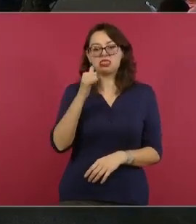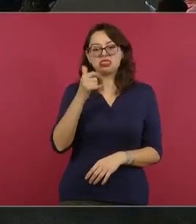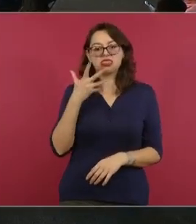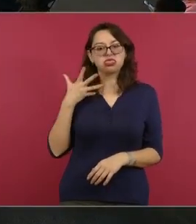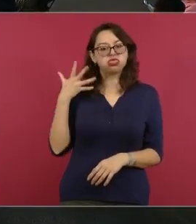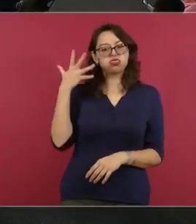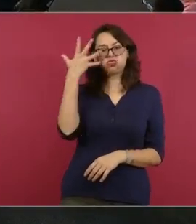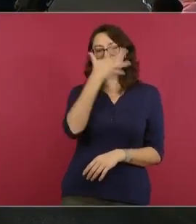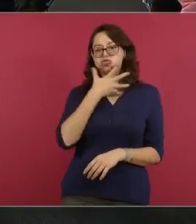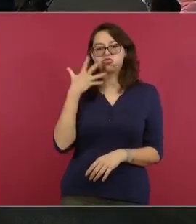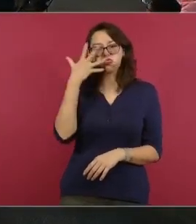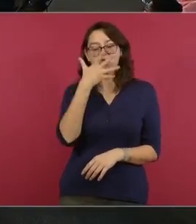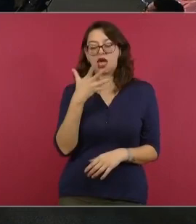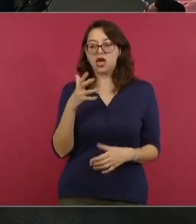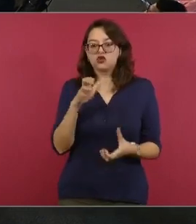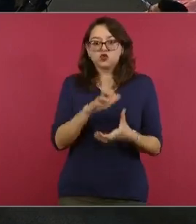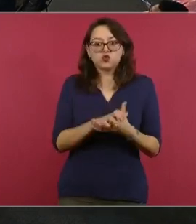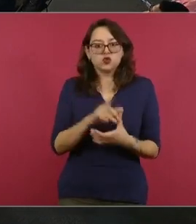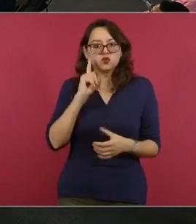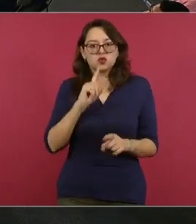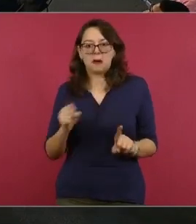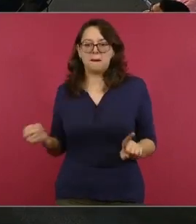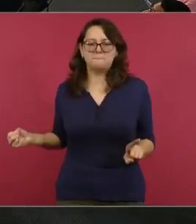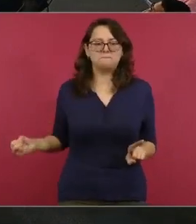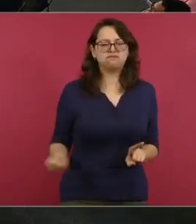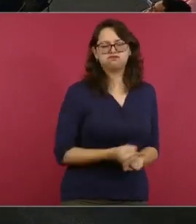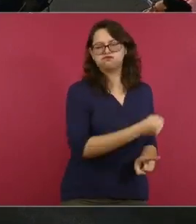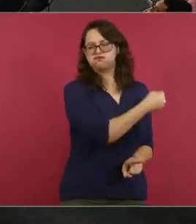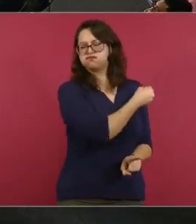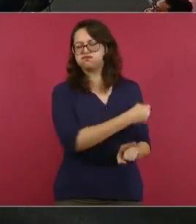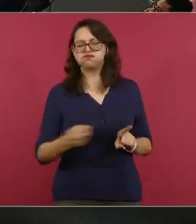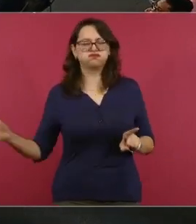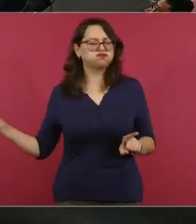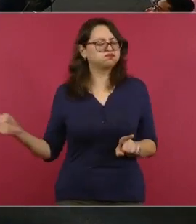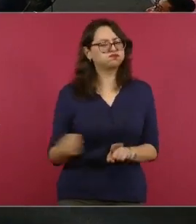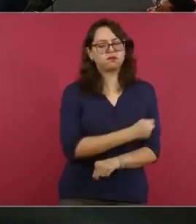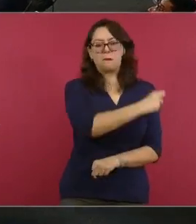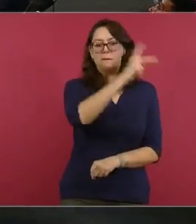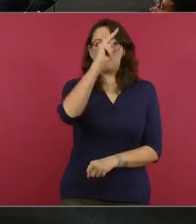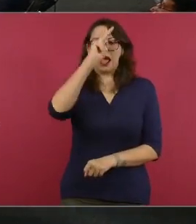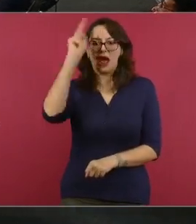pareja sentimental, situación que derivó de una carpeta de investigación número